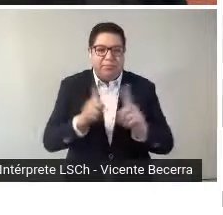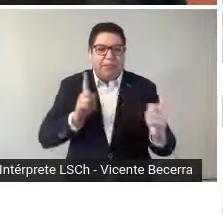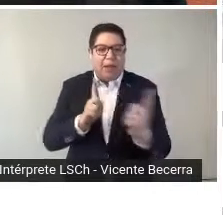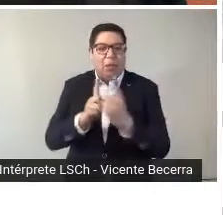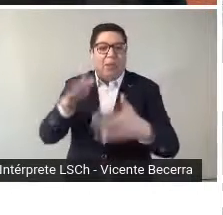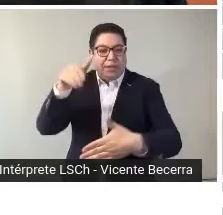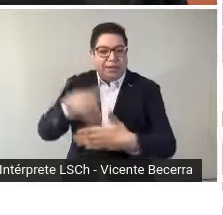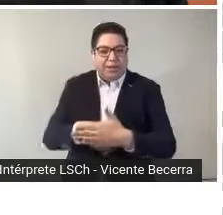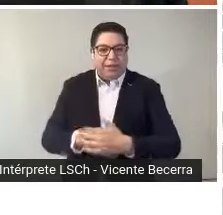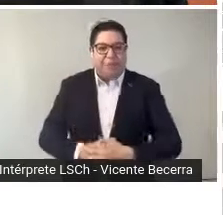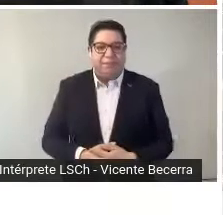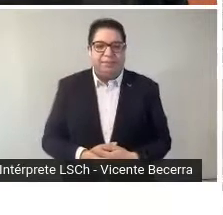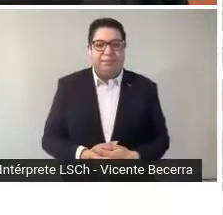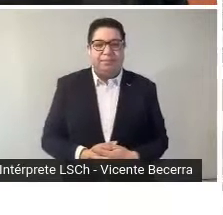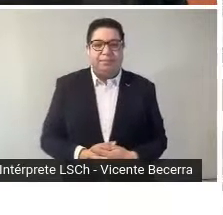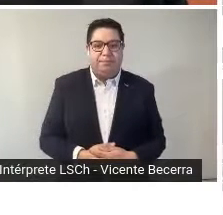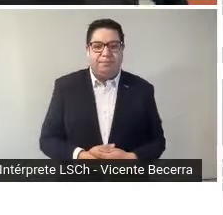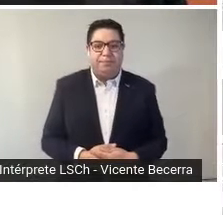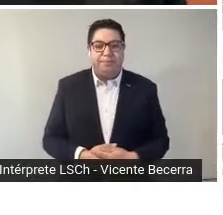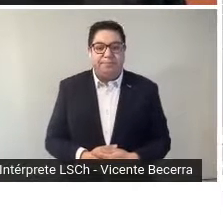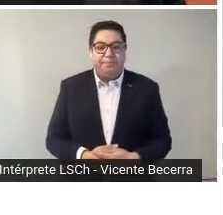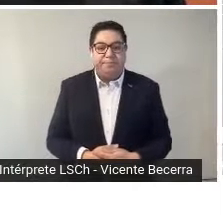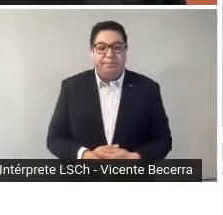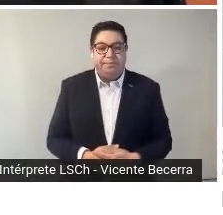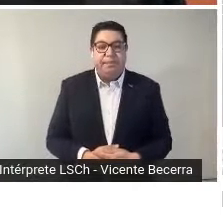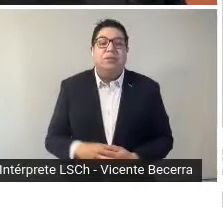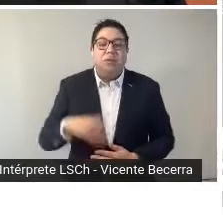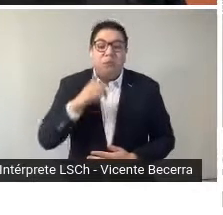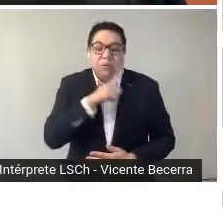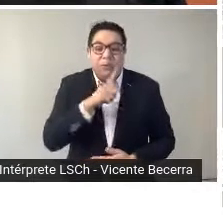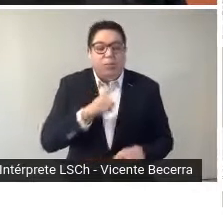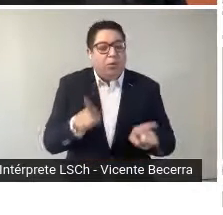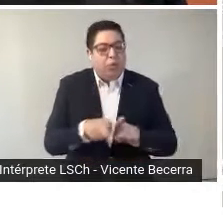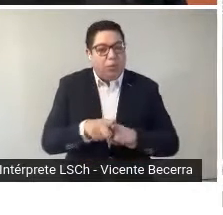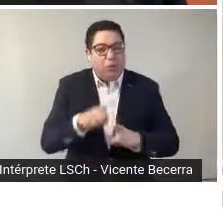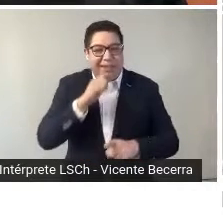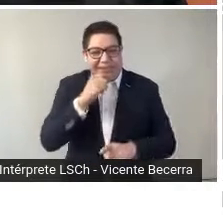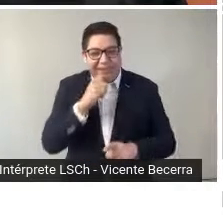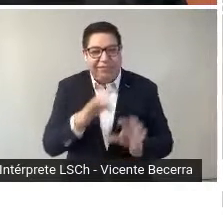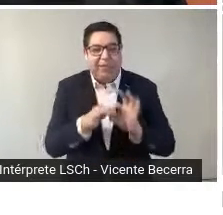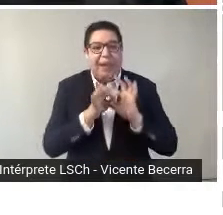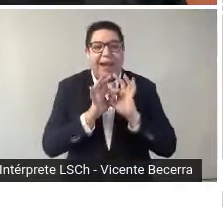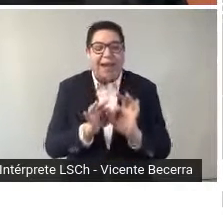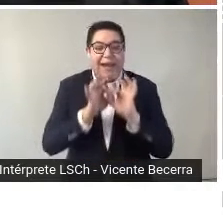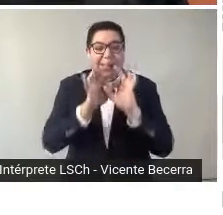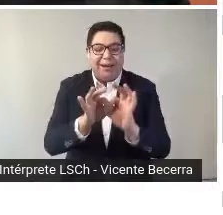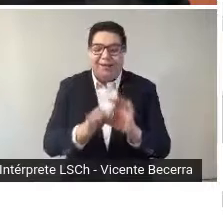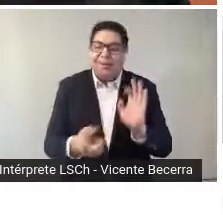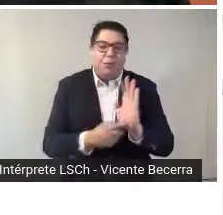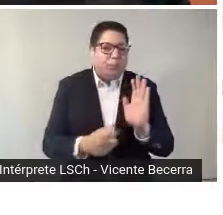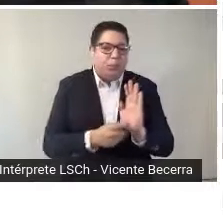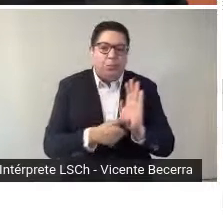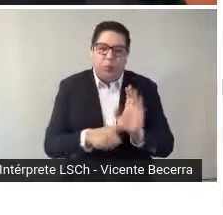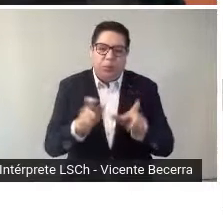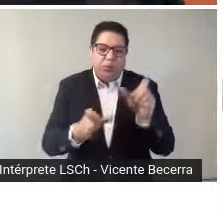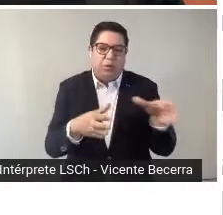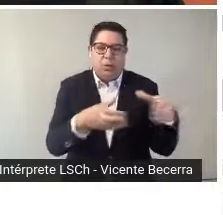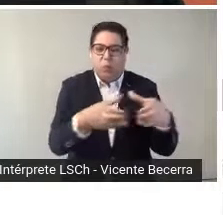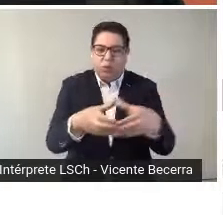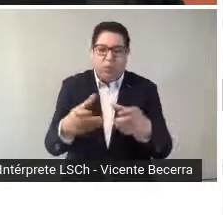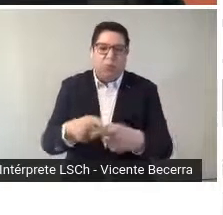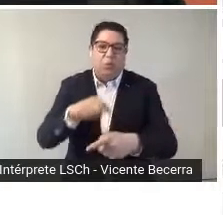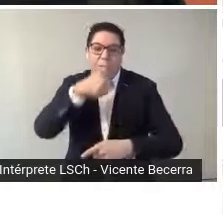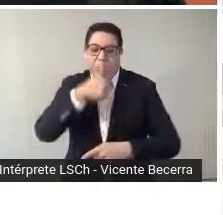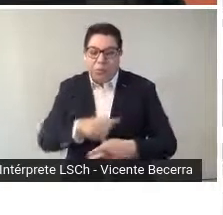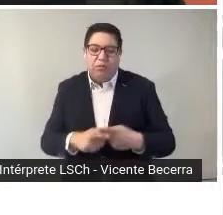tarde. Y por último, no quería dejar de agradecer a las decenas de instituciones públicas, privadas